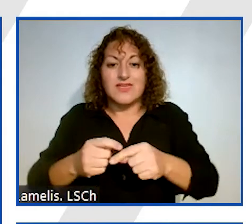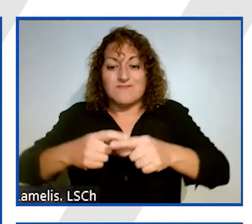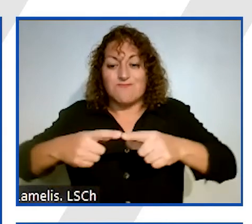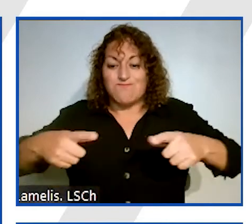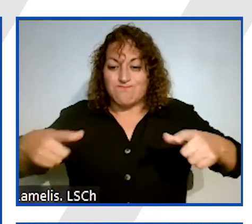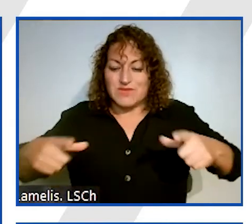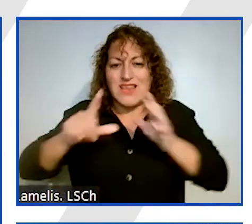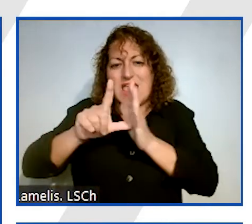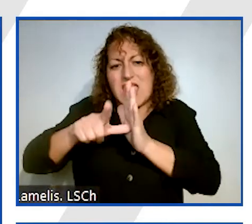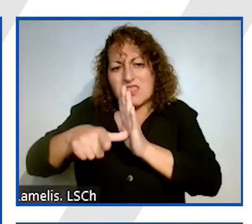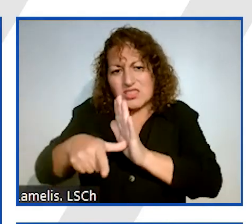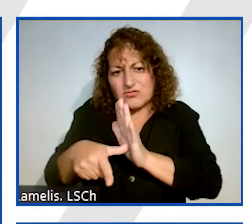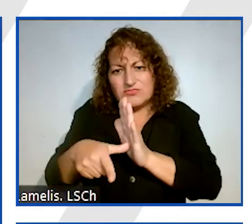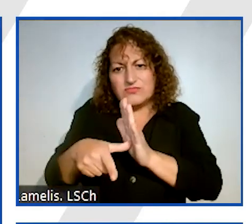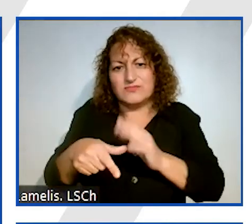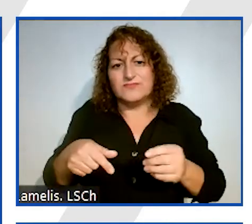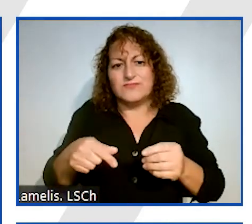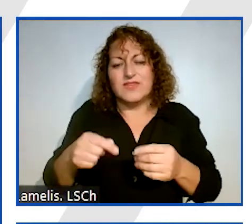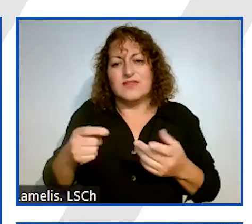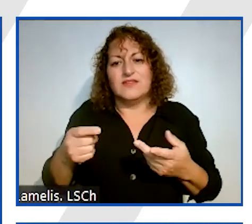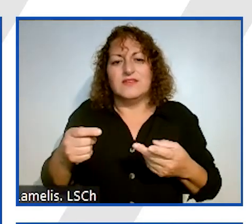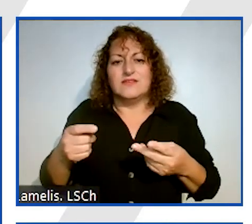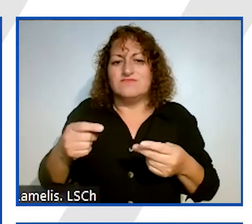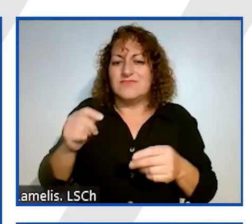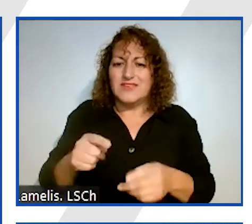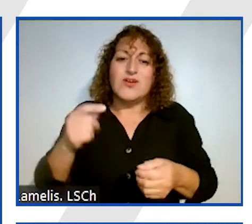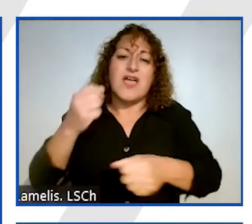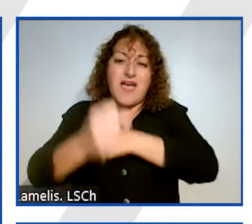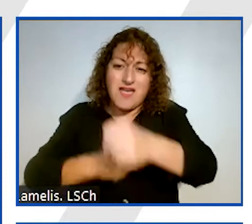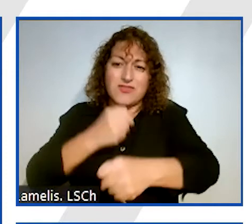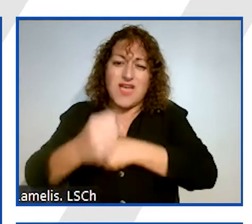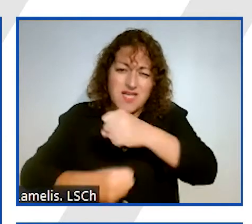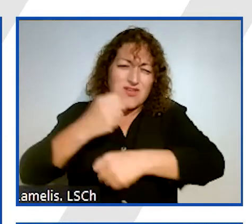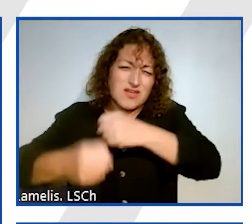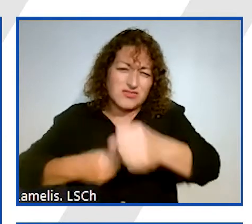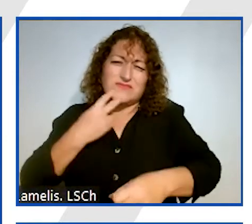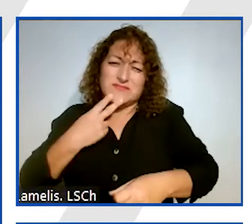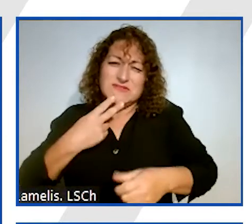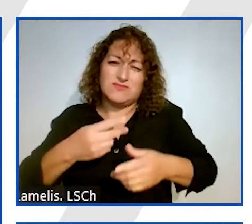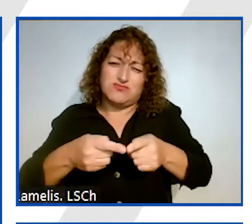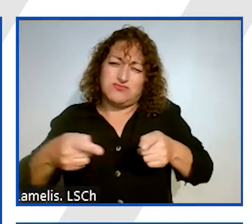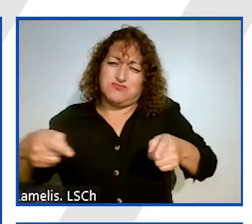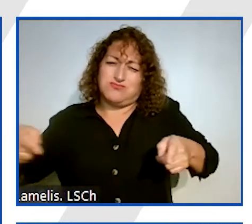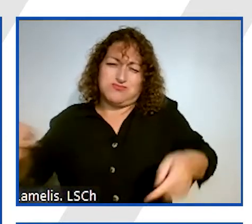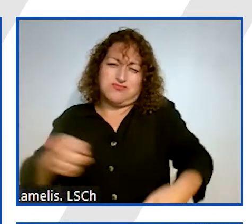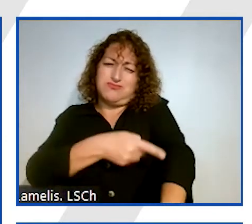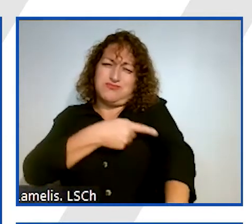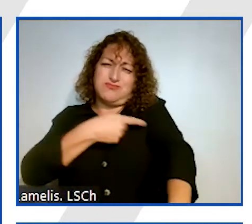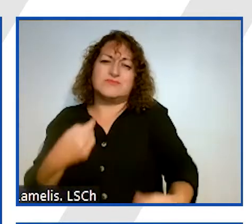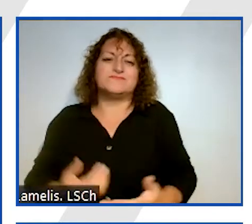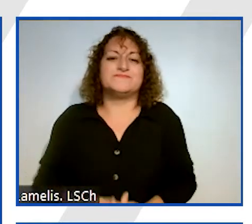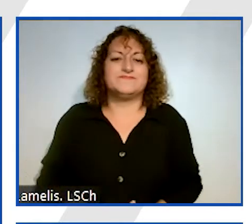longevos. ¿Ya? No podemos decir que todos son así, pero tenemos tiburones, ya hace poco